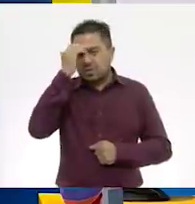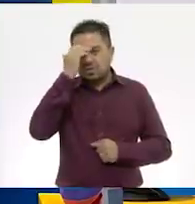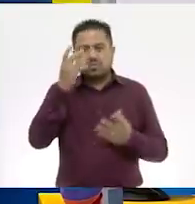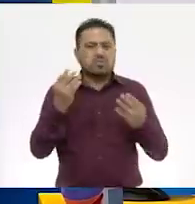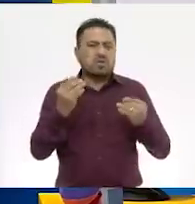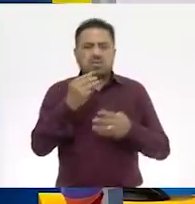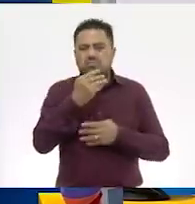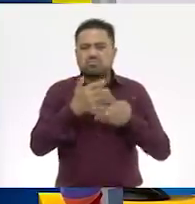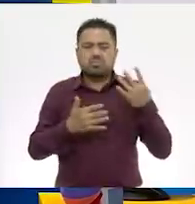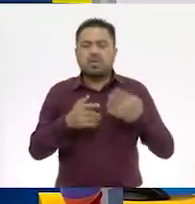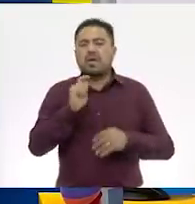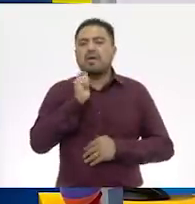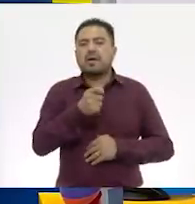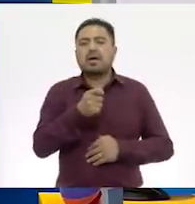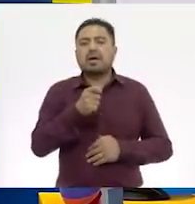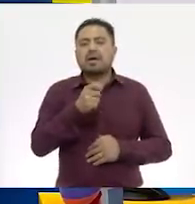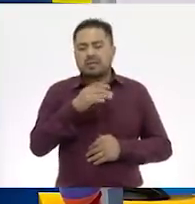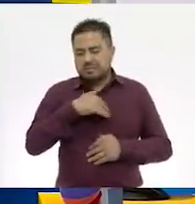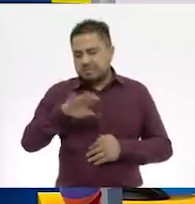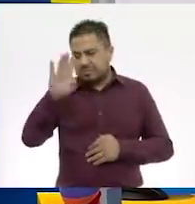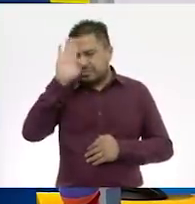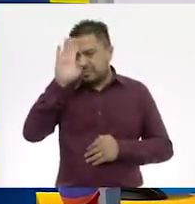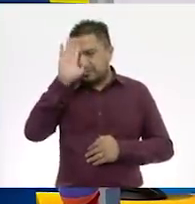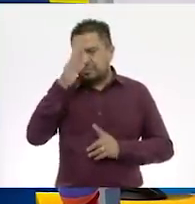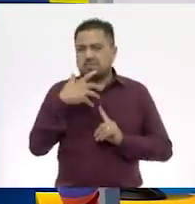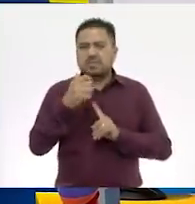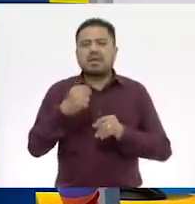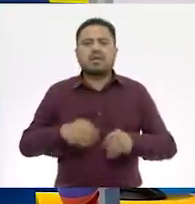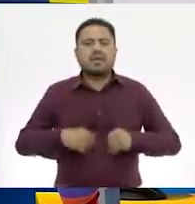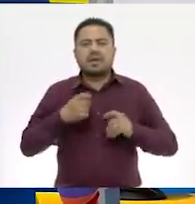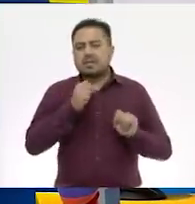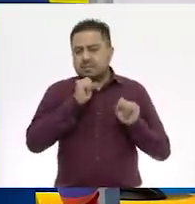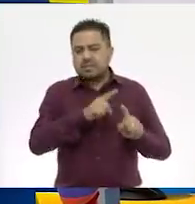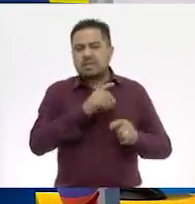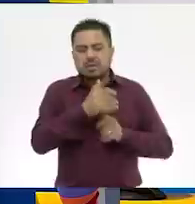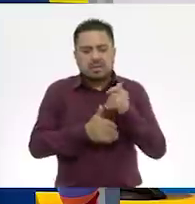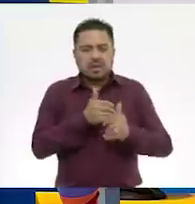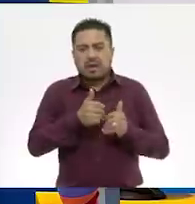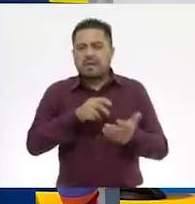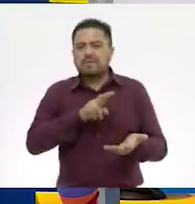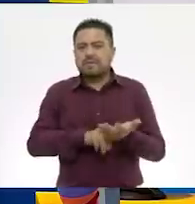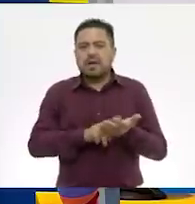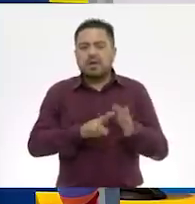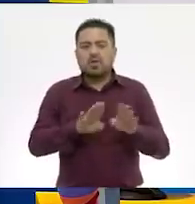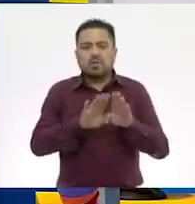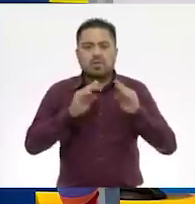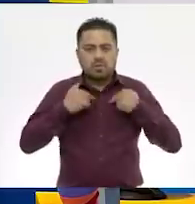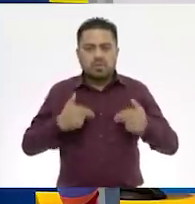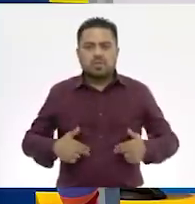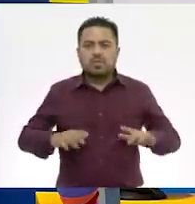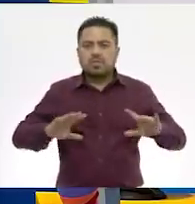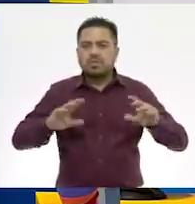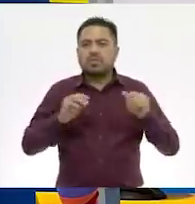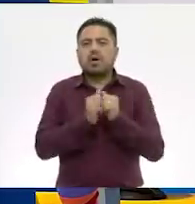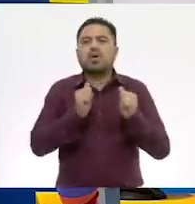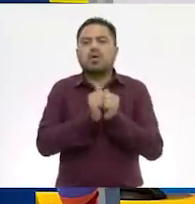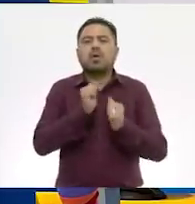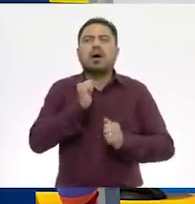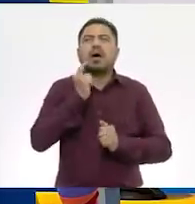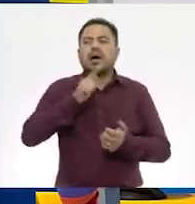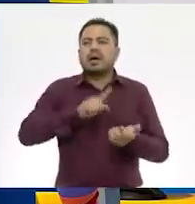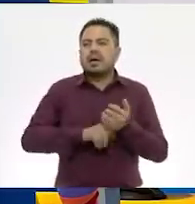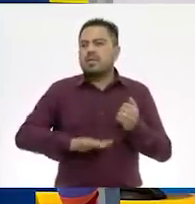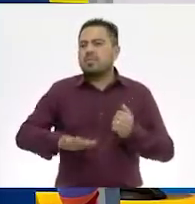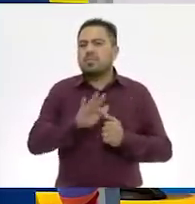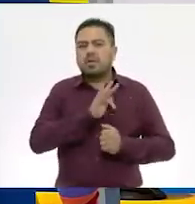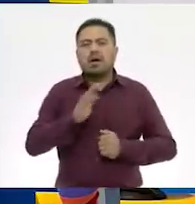muchas. Las fábulas te llevan a reflexionar sobre la vida misma y poner en práctica nuestros valores como seres humanos, con aquello que podemos hacer mejor.